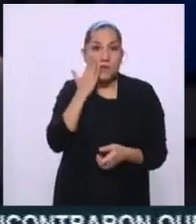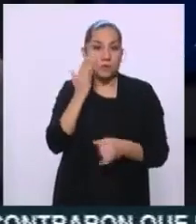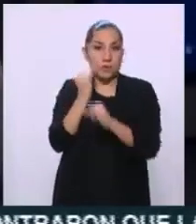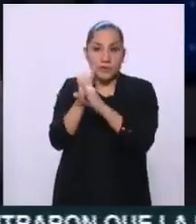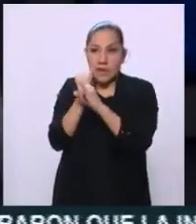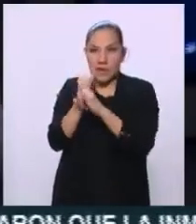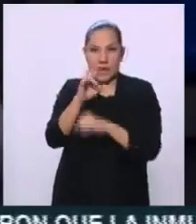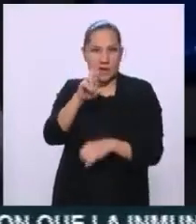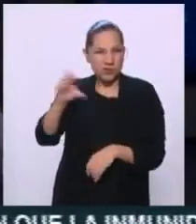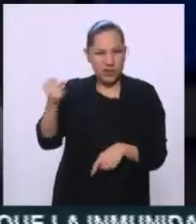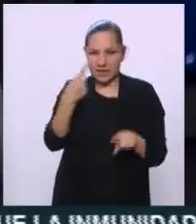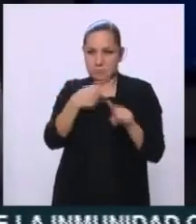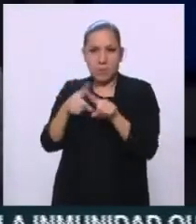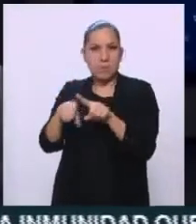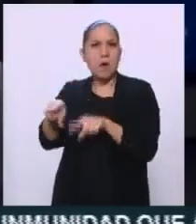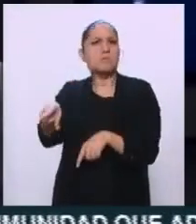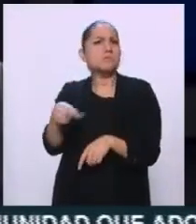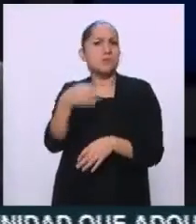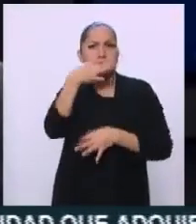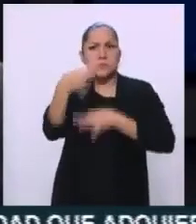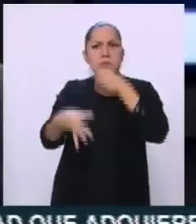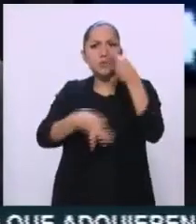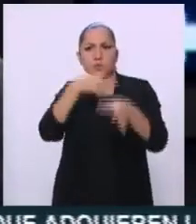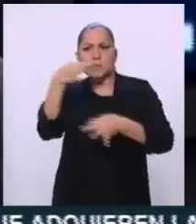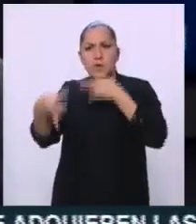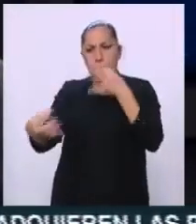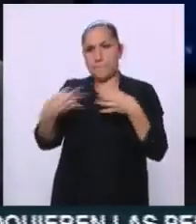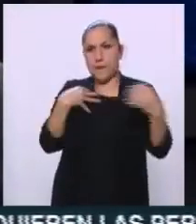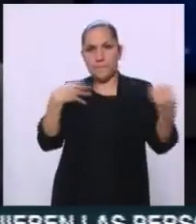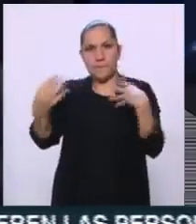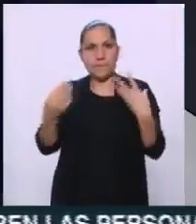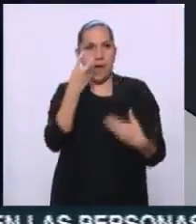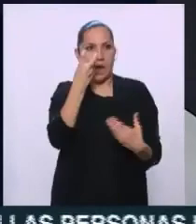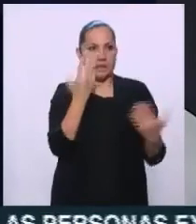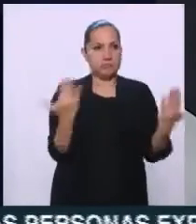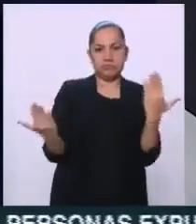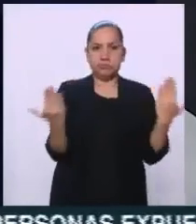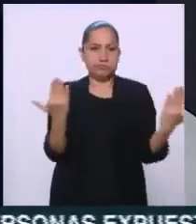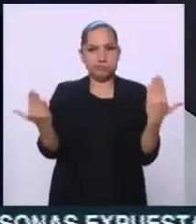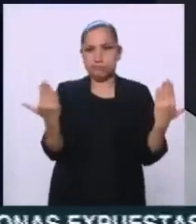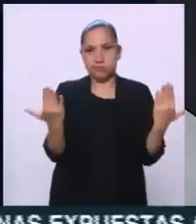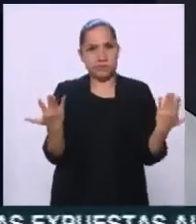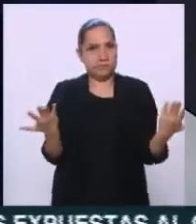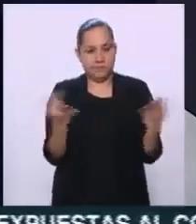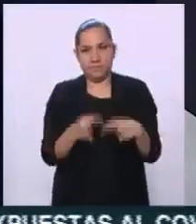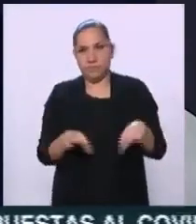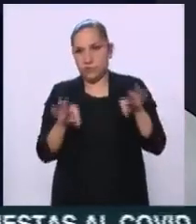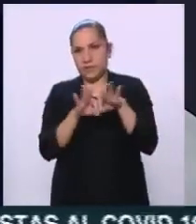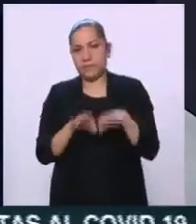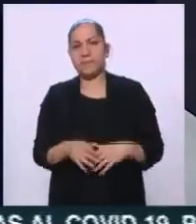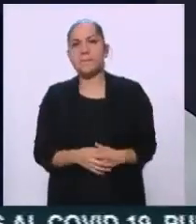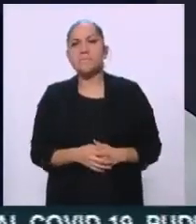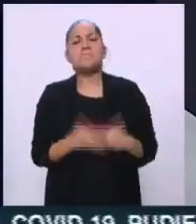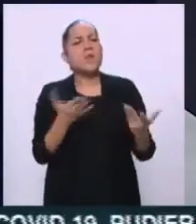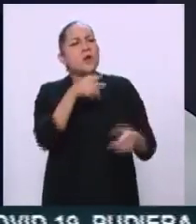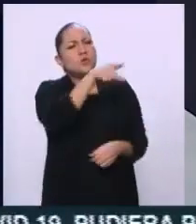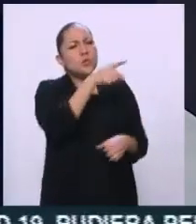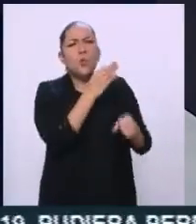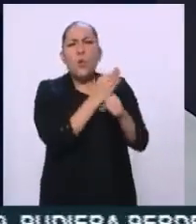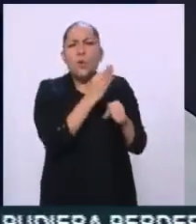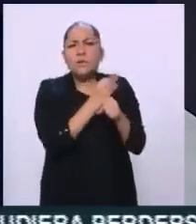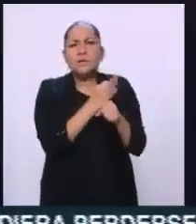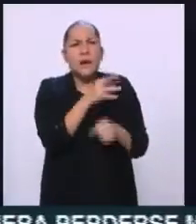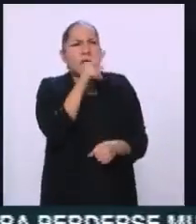real, los noticieros, ¿no? Entonces todavía tiene esa capacidad. ¿Ibas a decir algo? No, tú, Azul, por favor. ¿Qué te preocupa? En